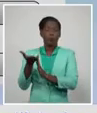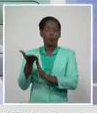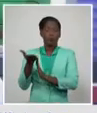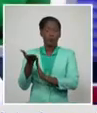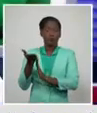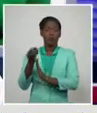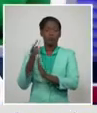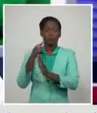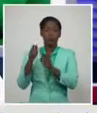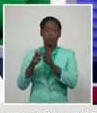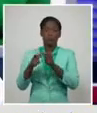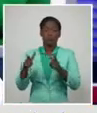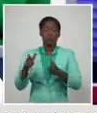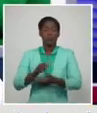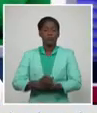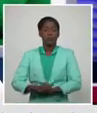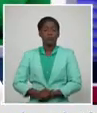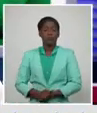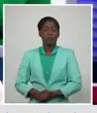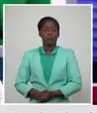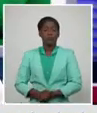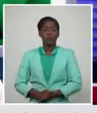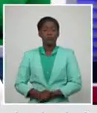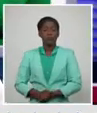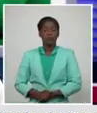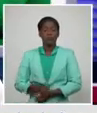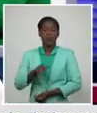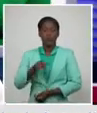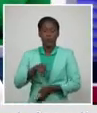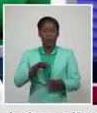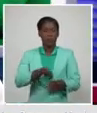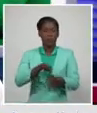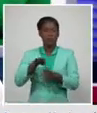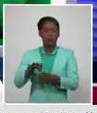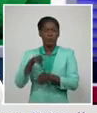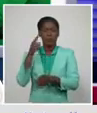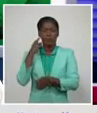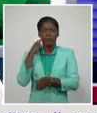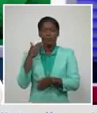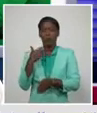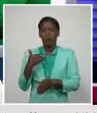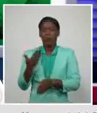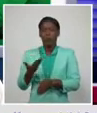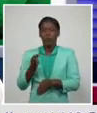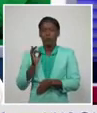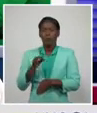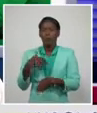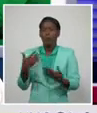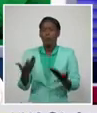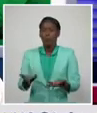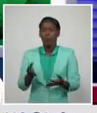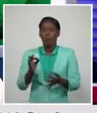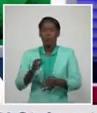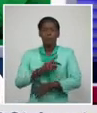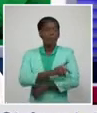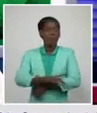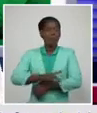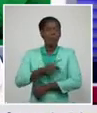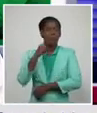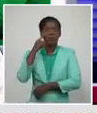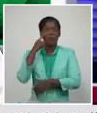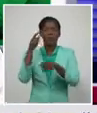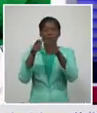ayer. Vamos directamente a ver cuáles son los países que aportan el mayor